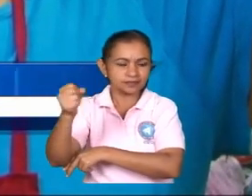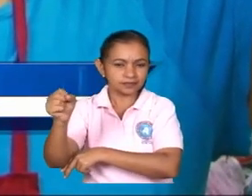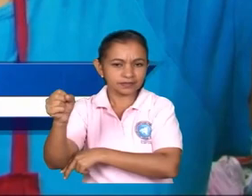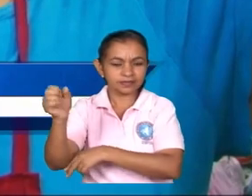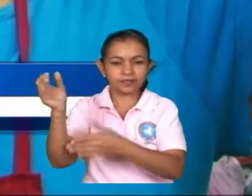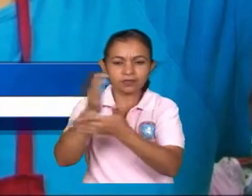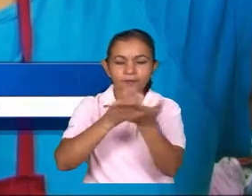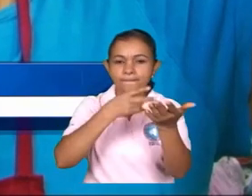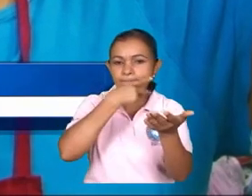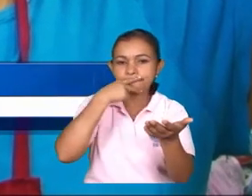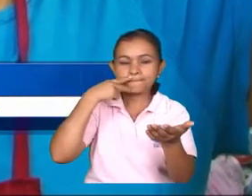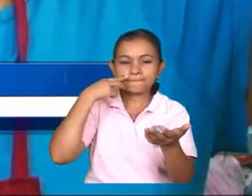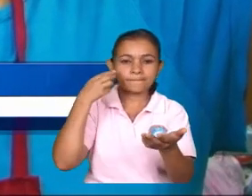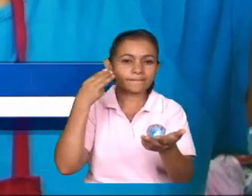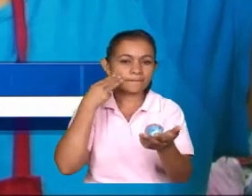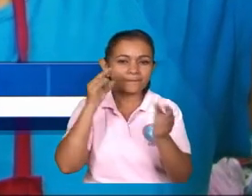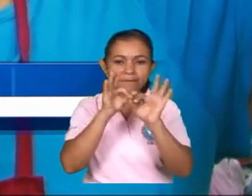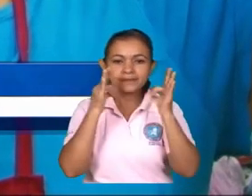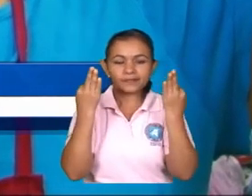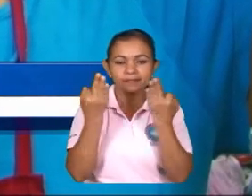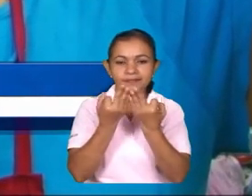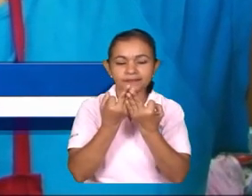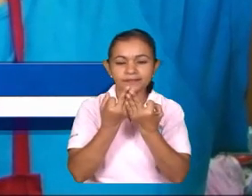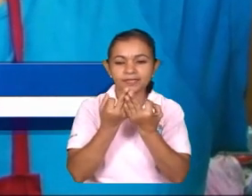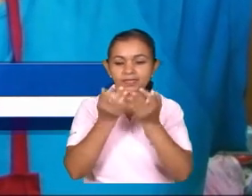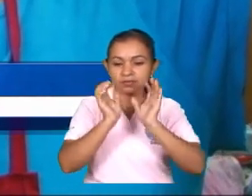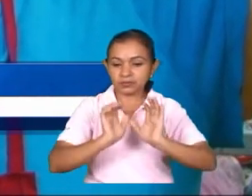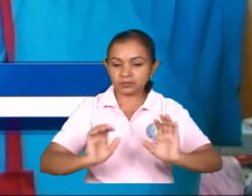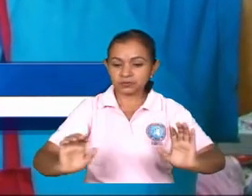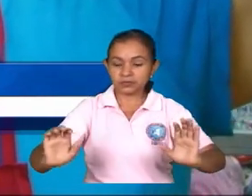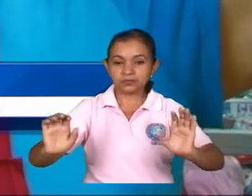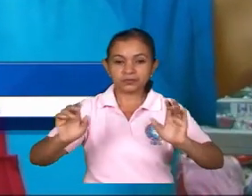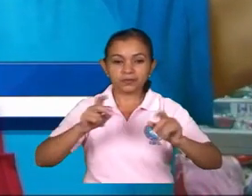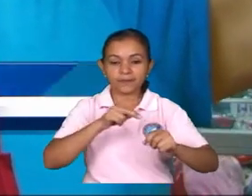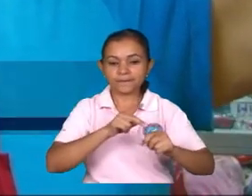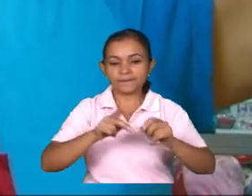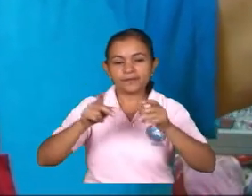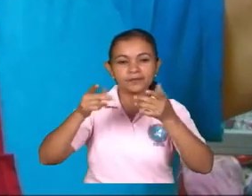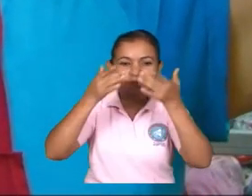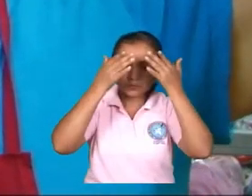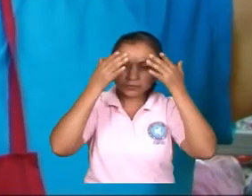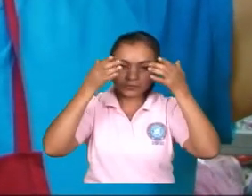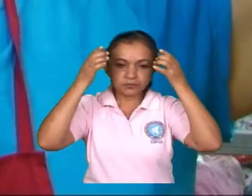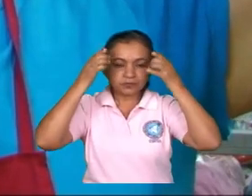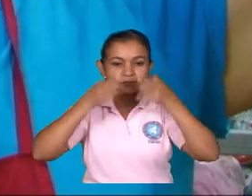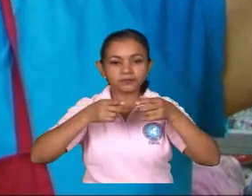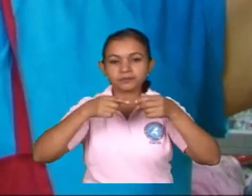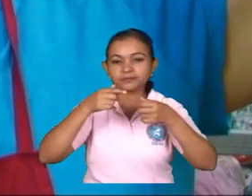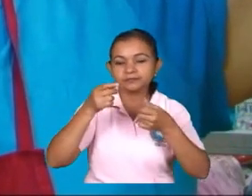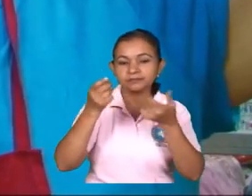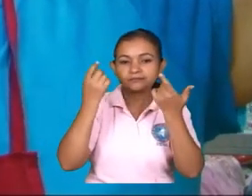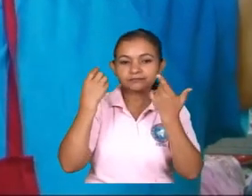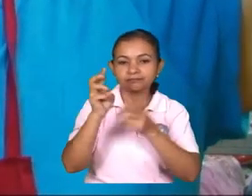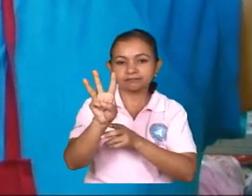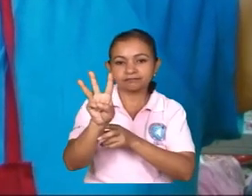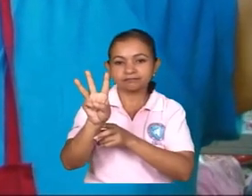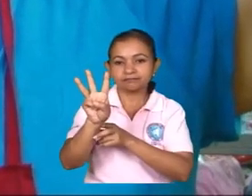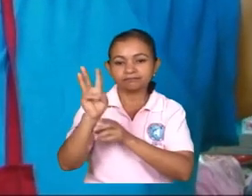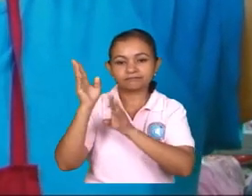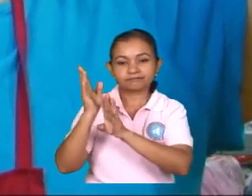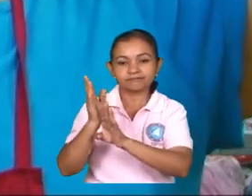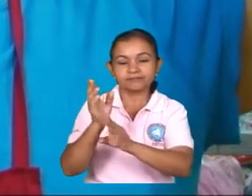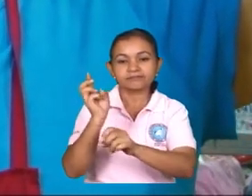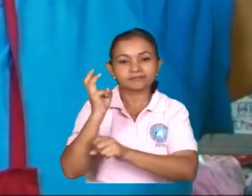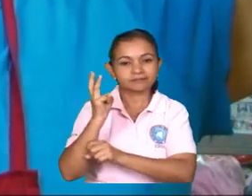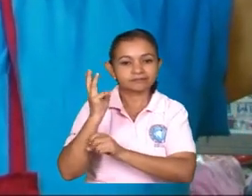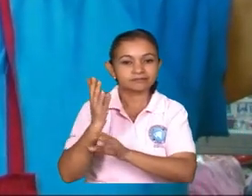padres de familia que sacan a los niños también en las pastorales de pastorcita, que los Reyes Magos, que esto y